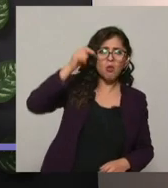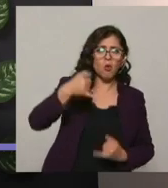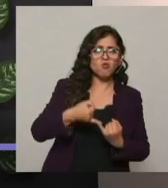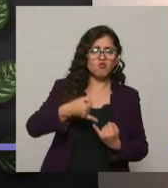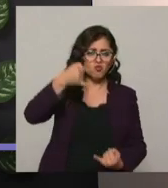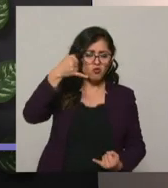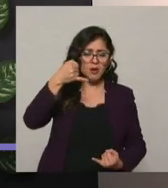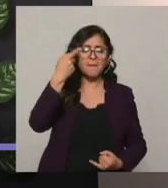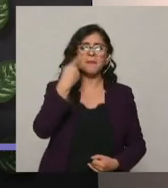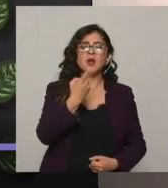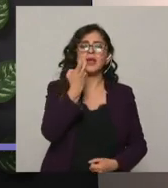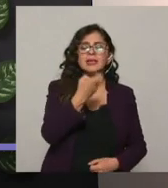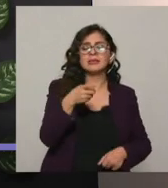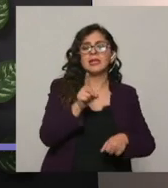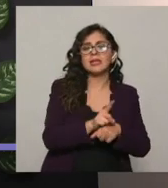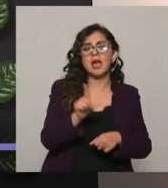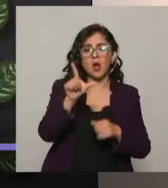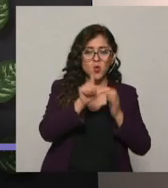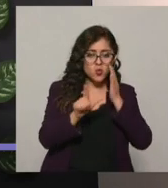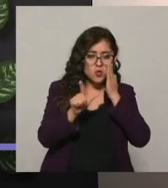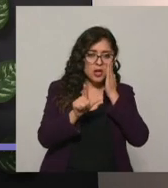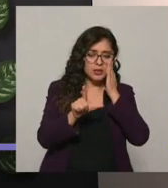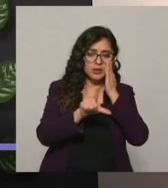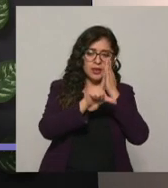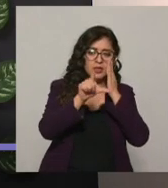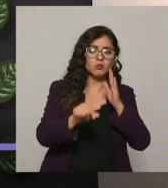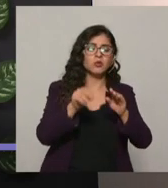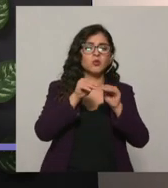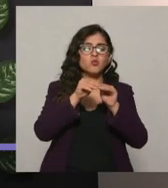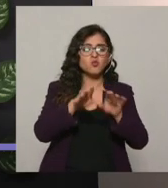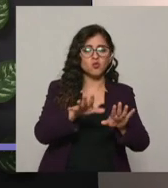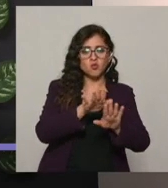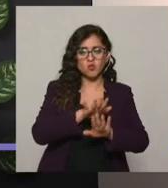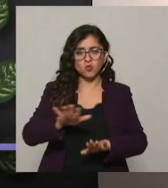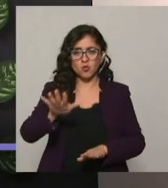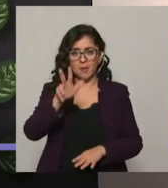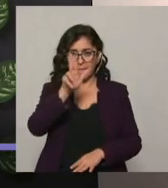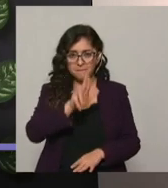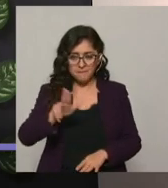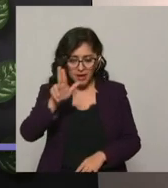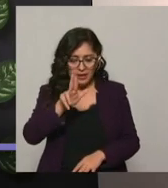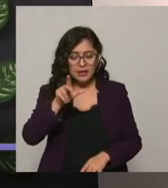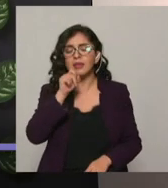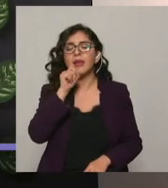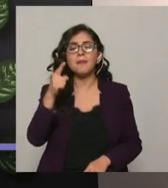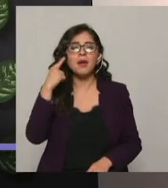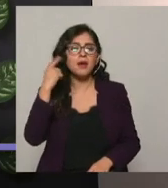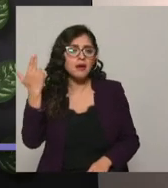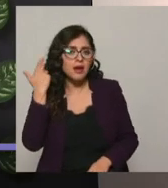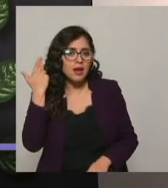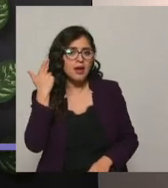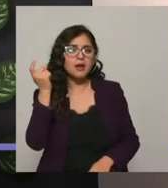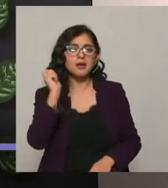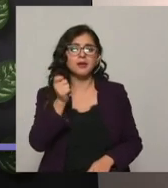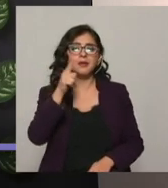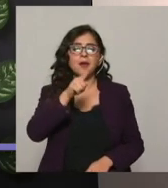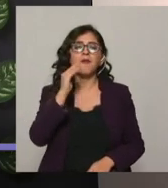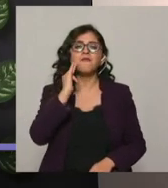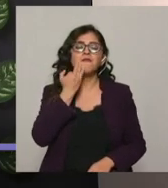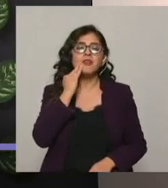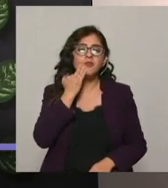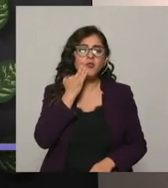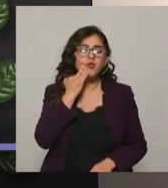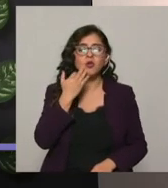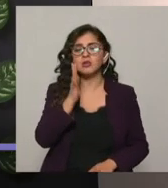fue un lunes, el programa se transmite el martes, fue un programa de radio, pero también se transmitió a través de Facebook,